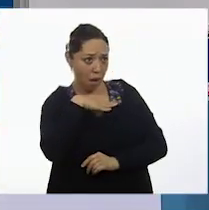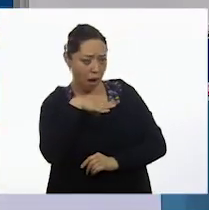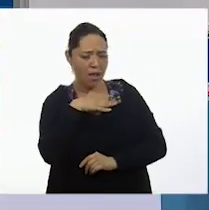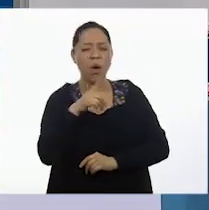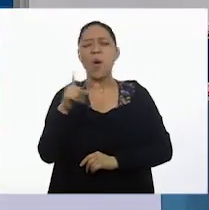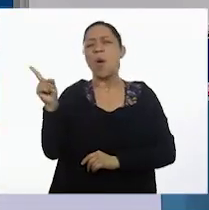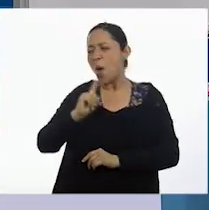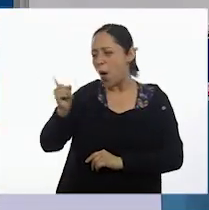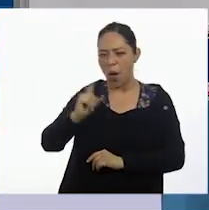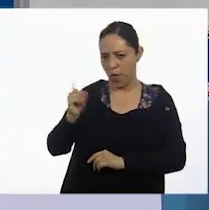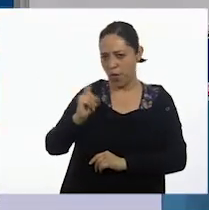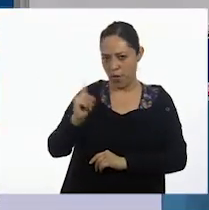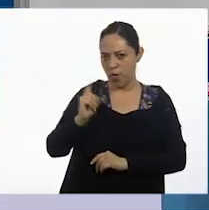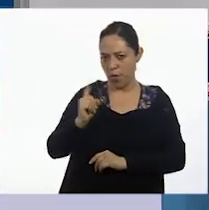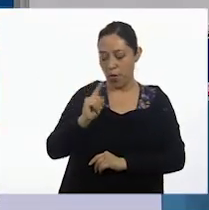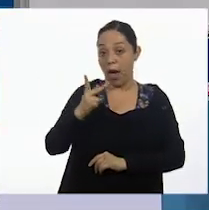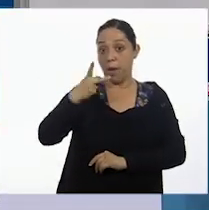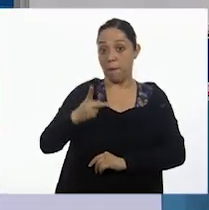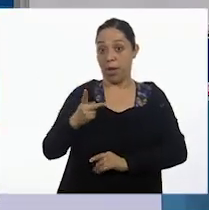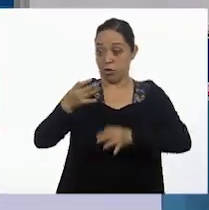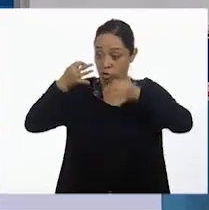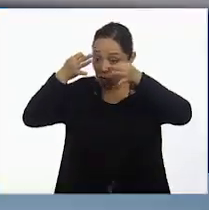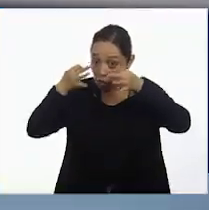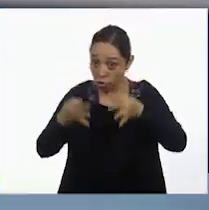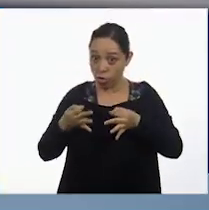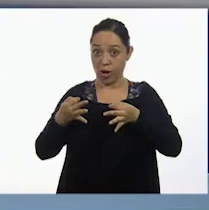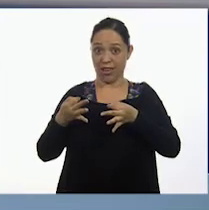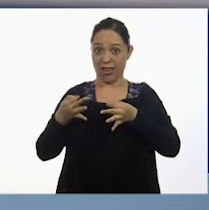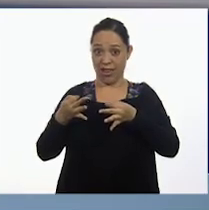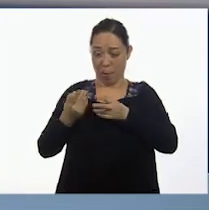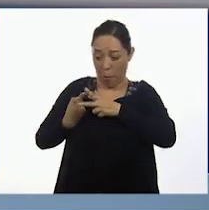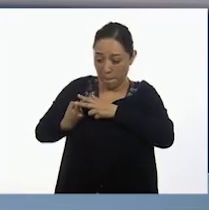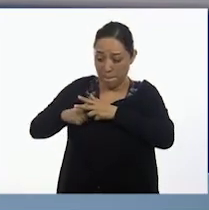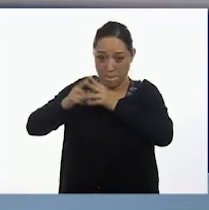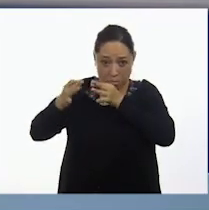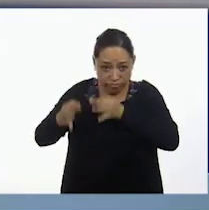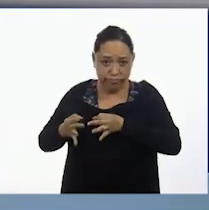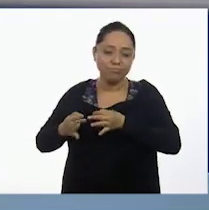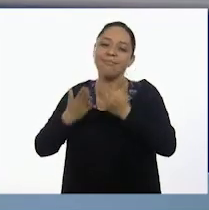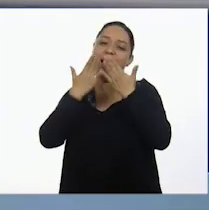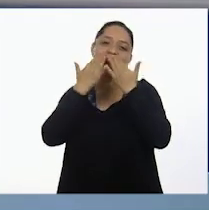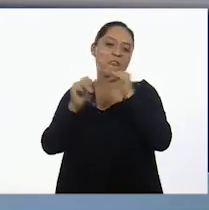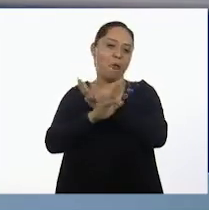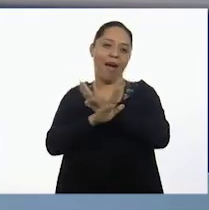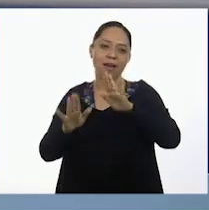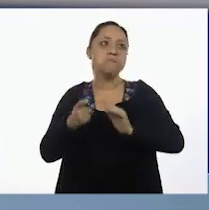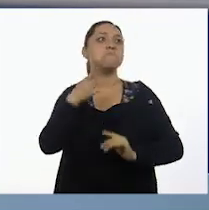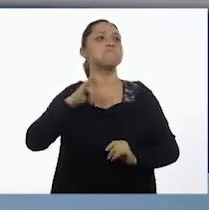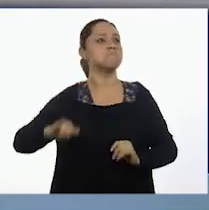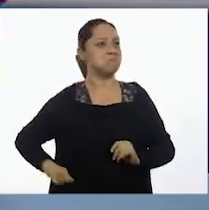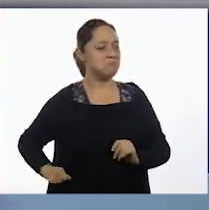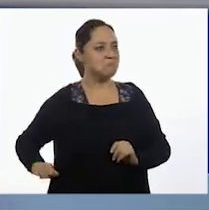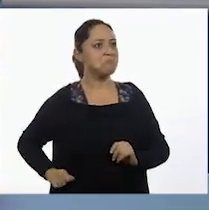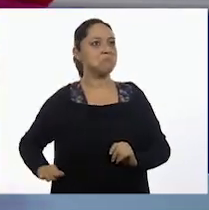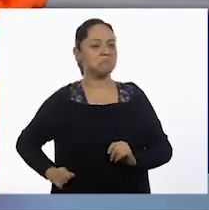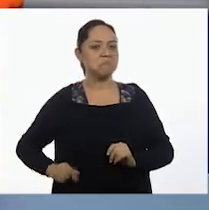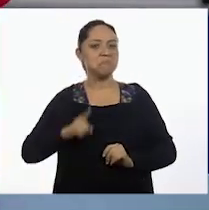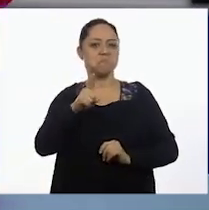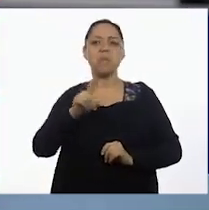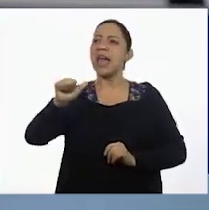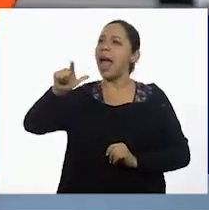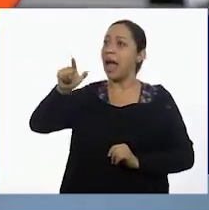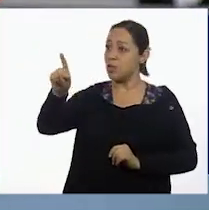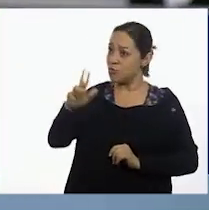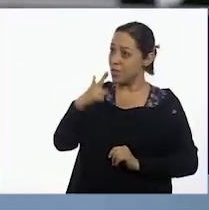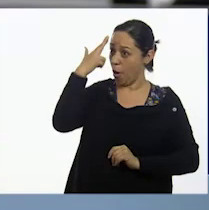pero las versiones originales ya no las tenemos. ¡Ay, qué interesante, maestro! Ale, ¿ya te